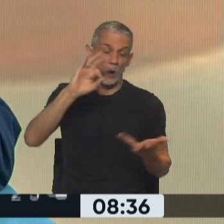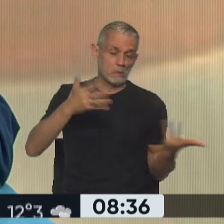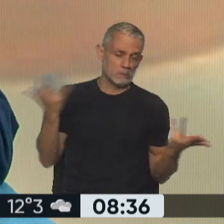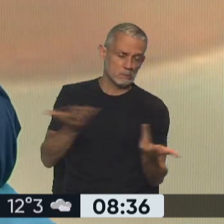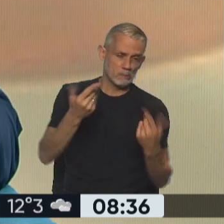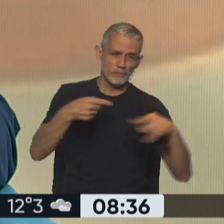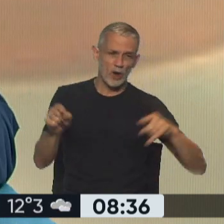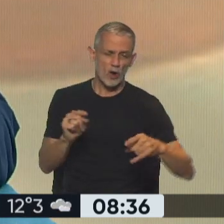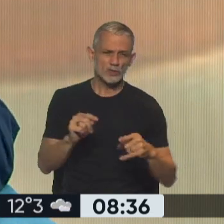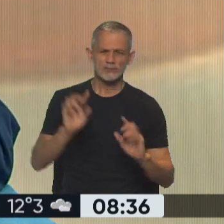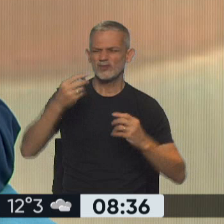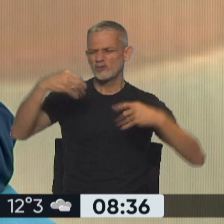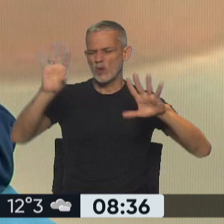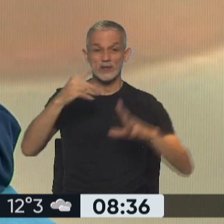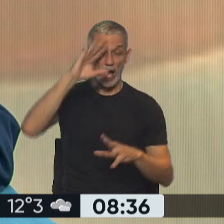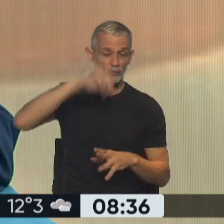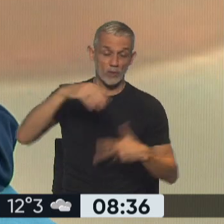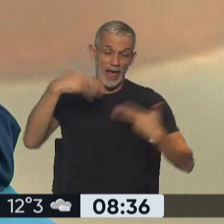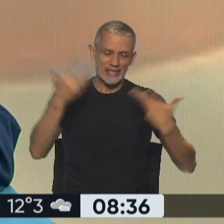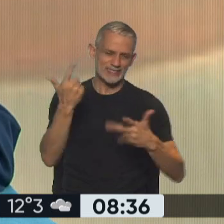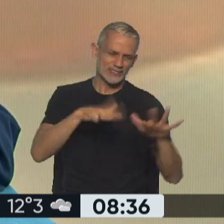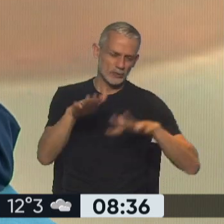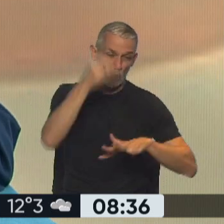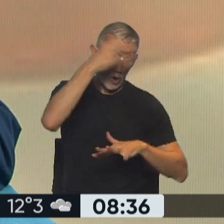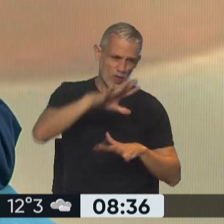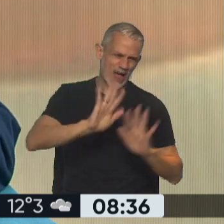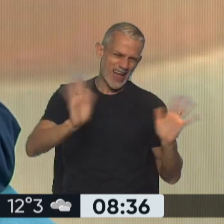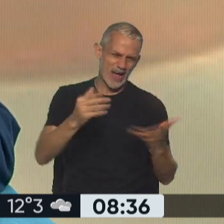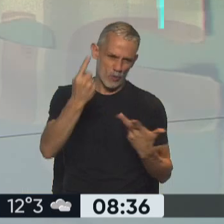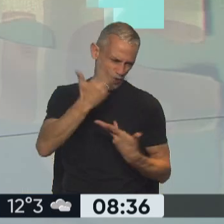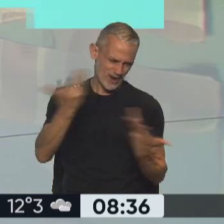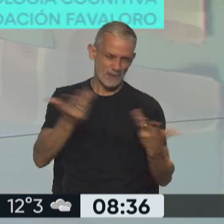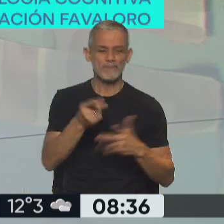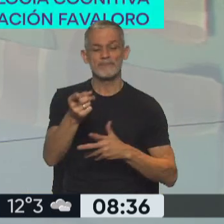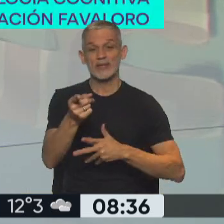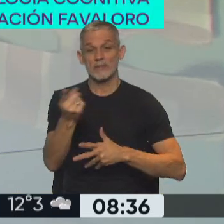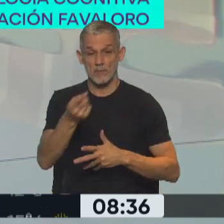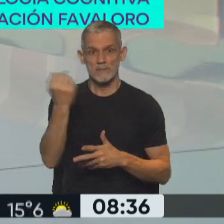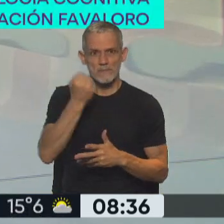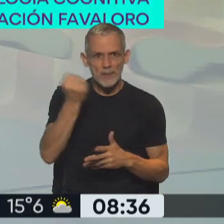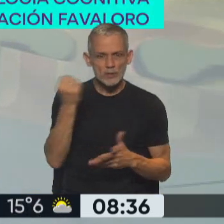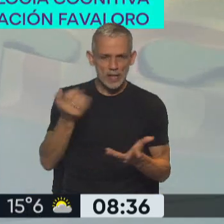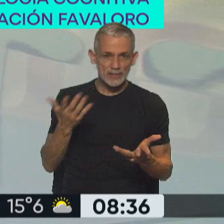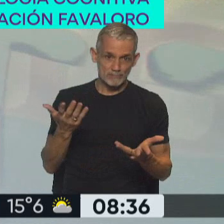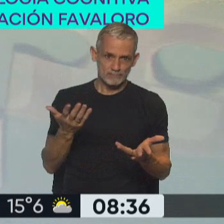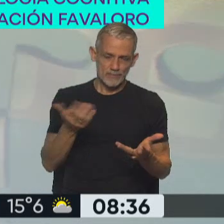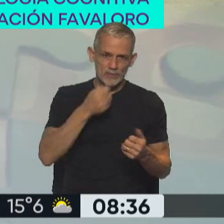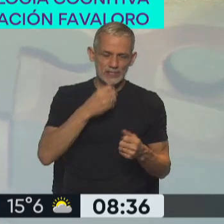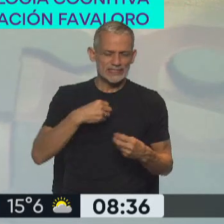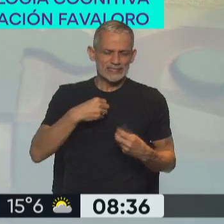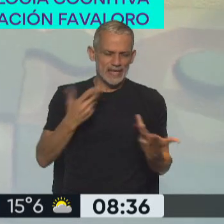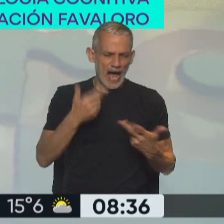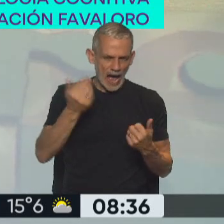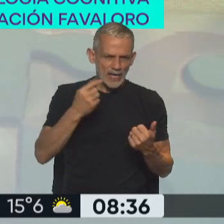cuestiones aisladas relacionadas con alguna situación o no. Entonces, por eso es importante ante, obviamente, los síntomas o